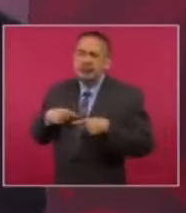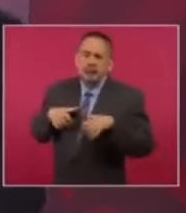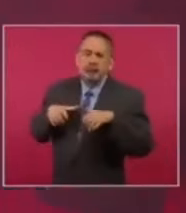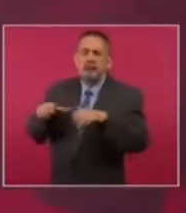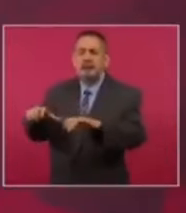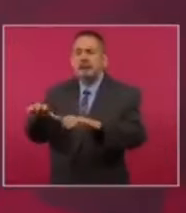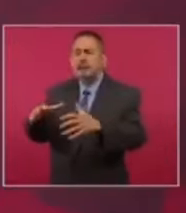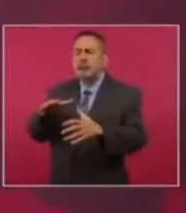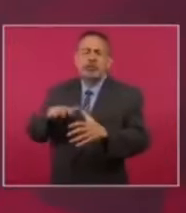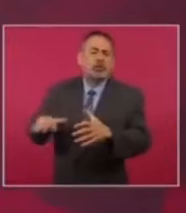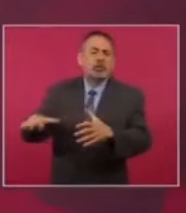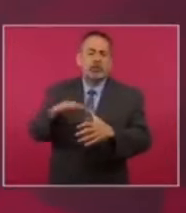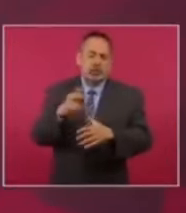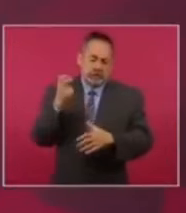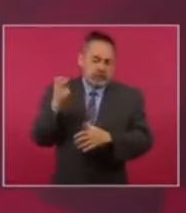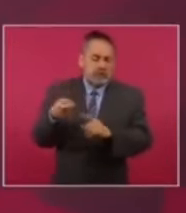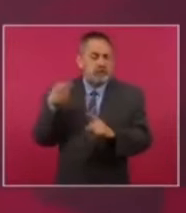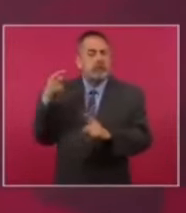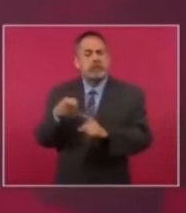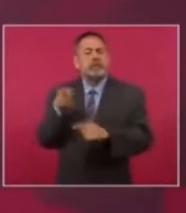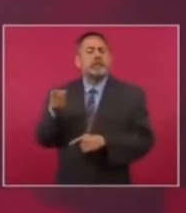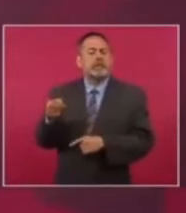de los intereses